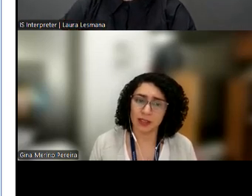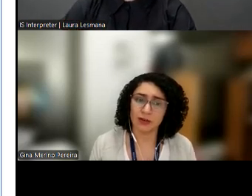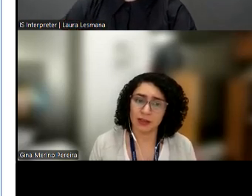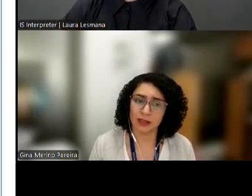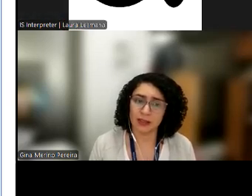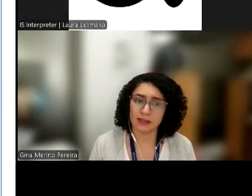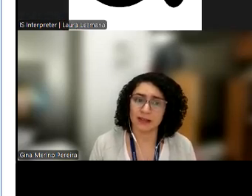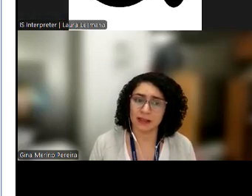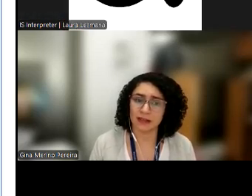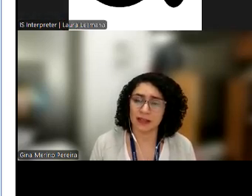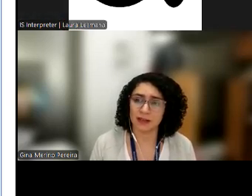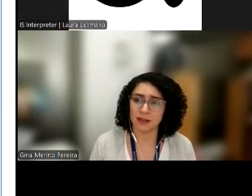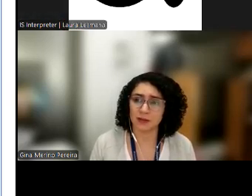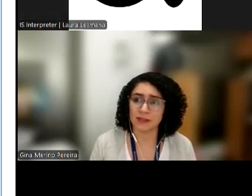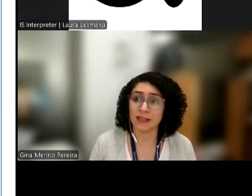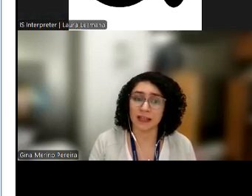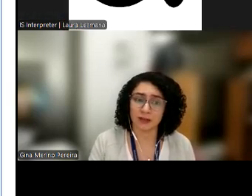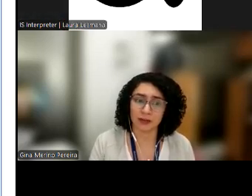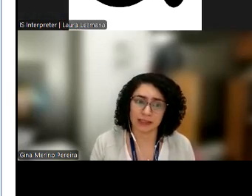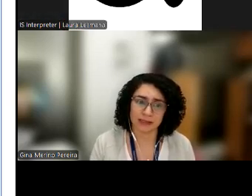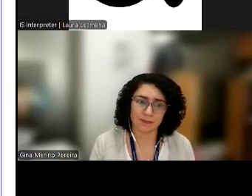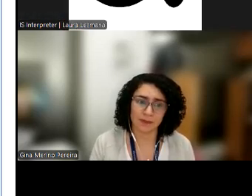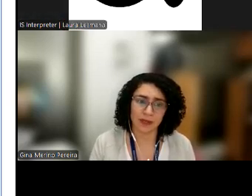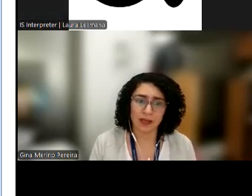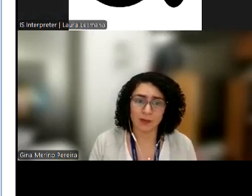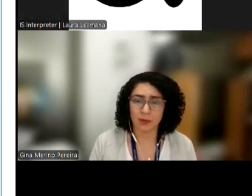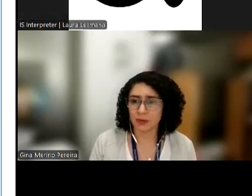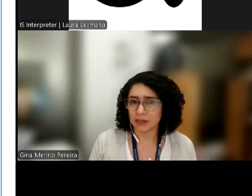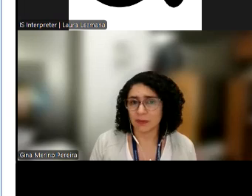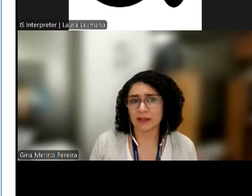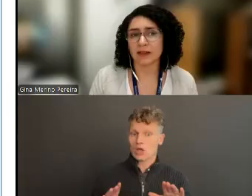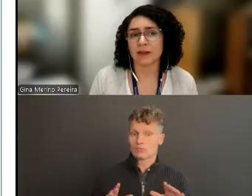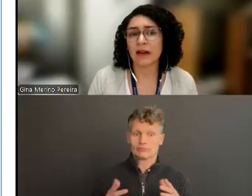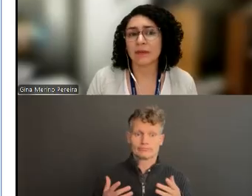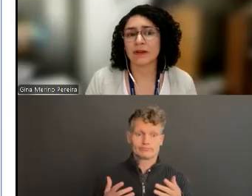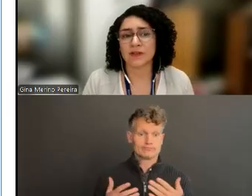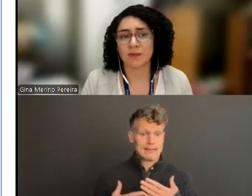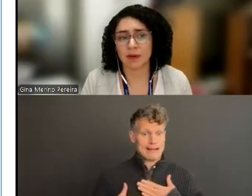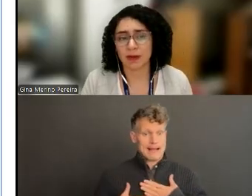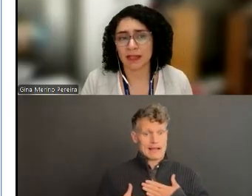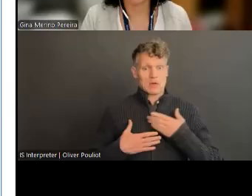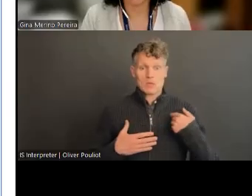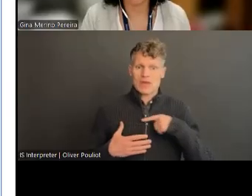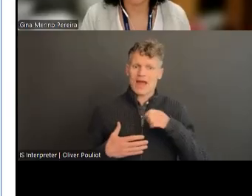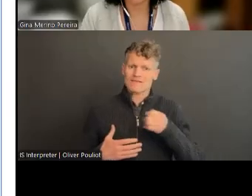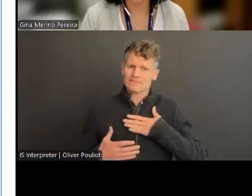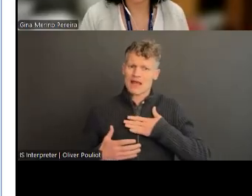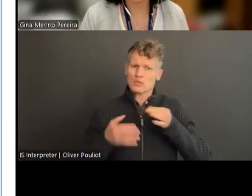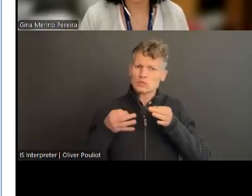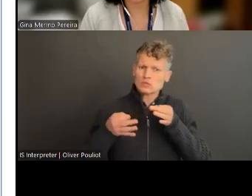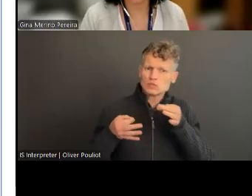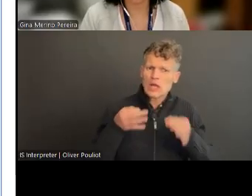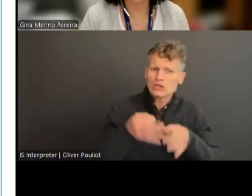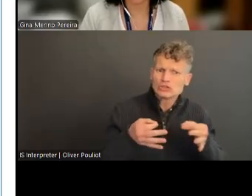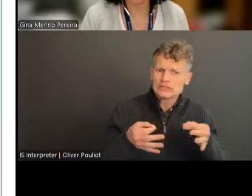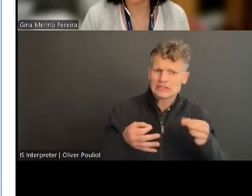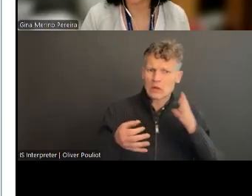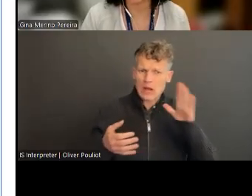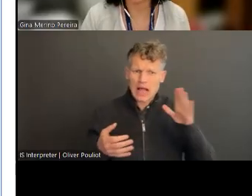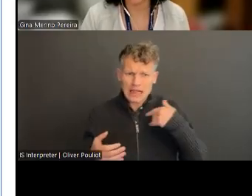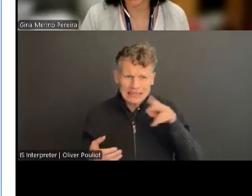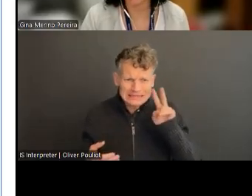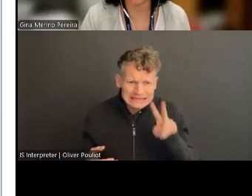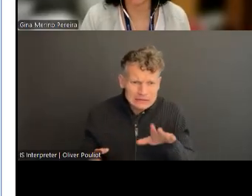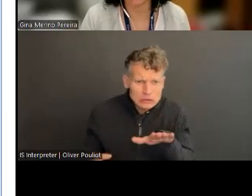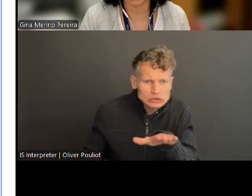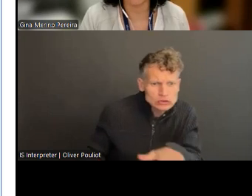estos niños y niñas que están entonces quedando atrás. Por otra parte, dentro de la prevención primaria también el supuesto es que las mujeres